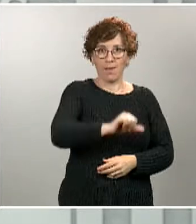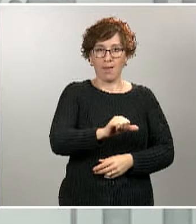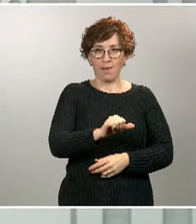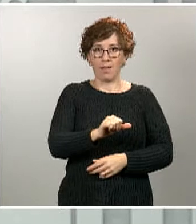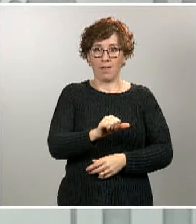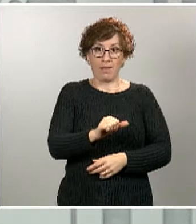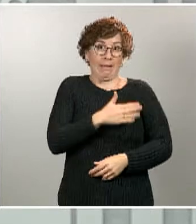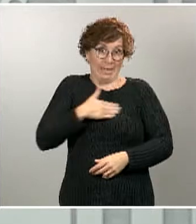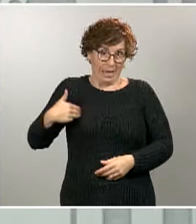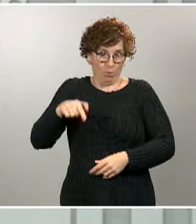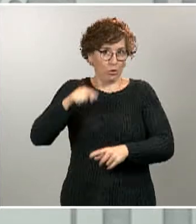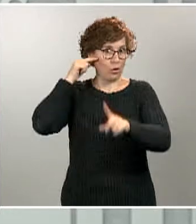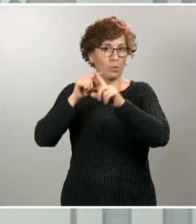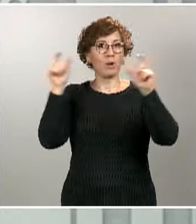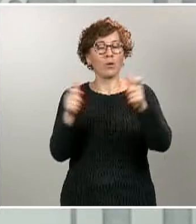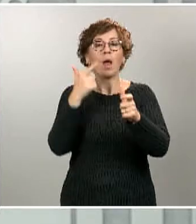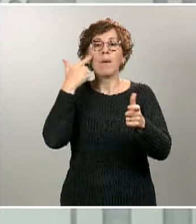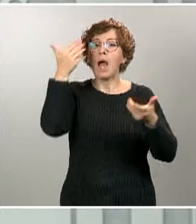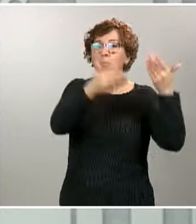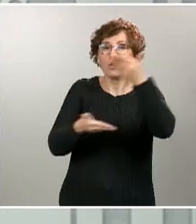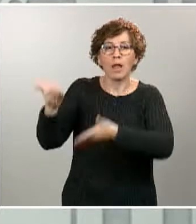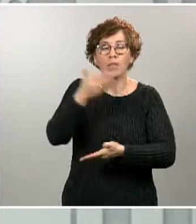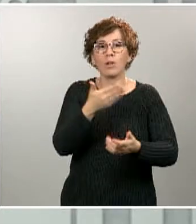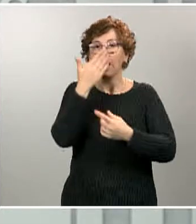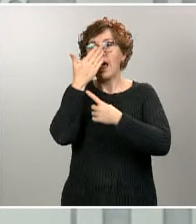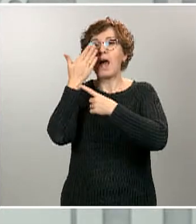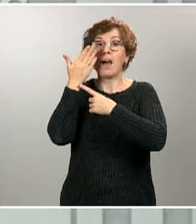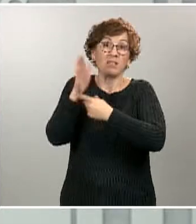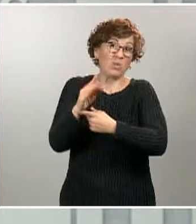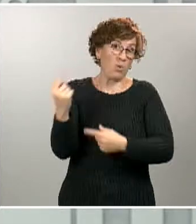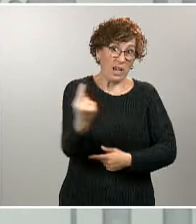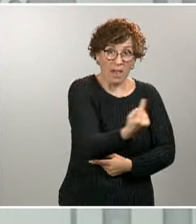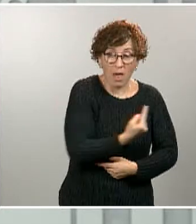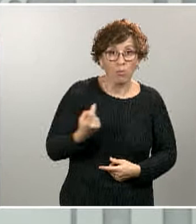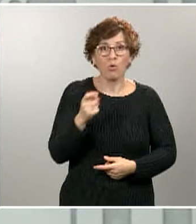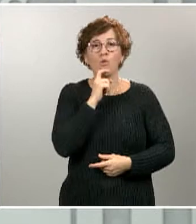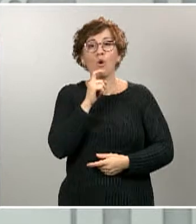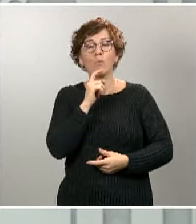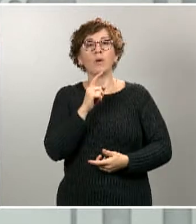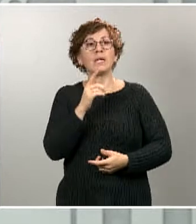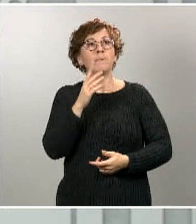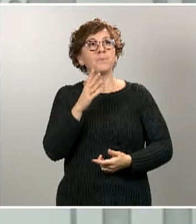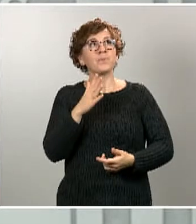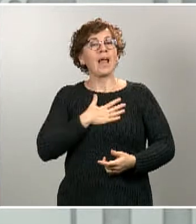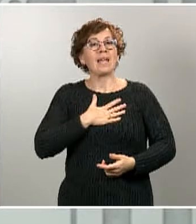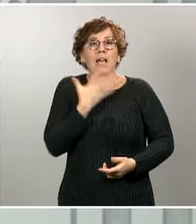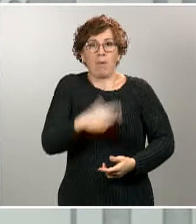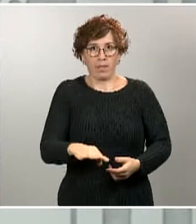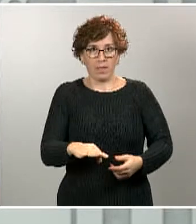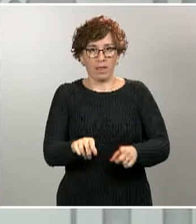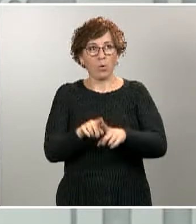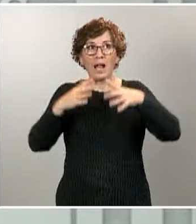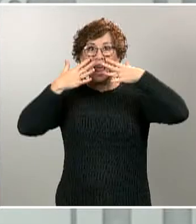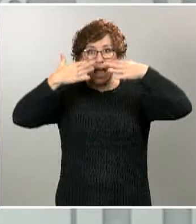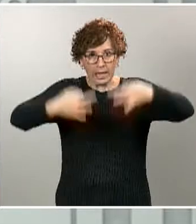la actitud de cada una de las formaciones políticas y la capacidad real de poder aportar, insistimos, a un proyecto donde no